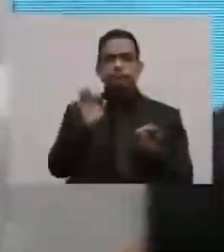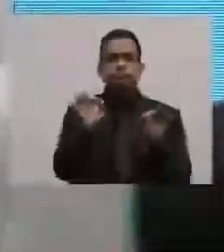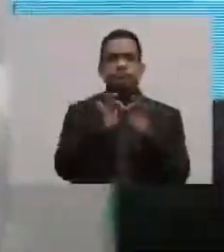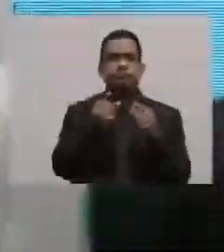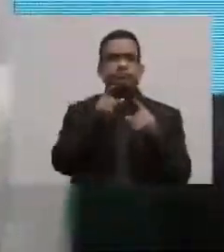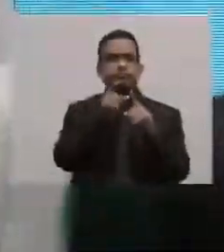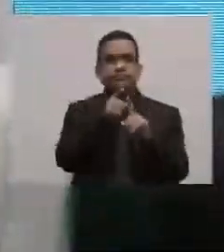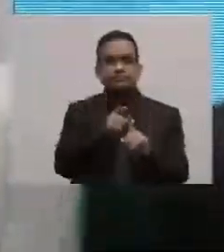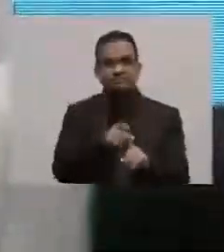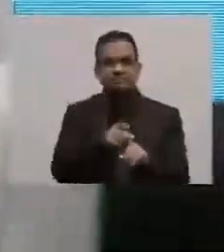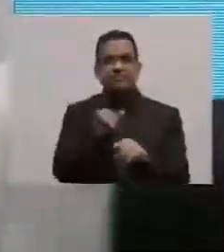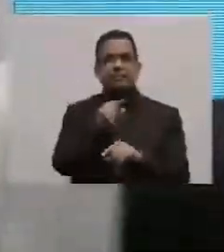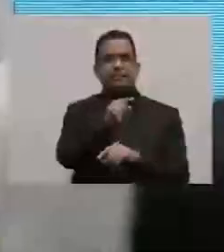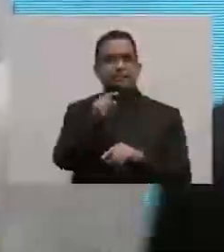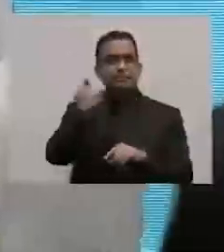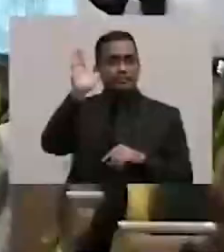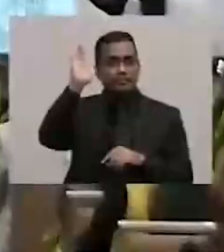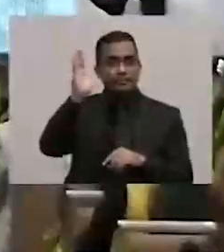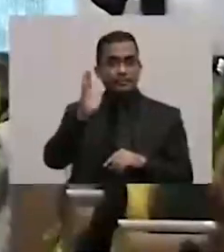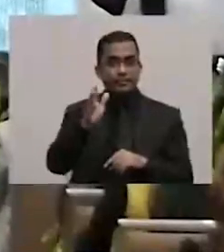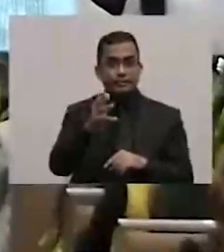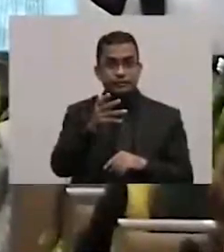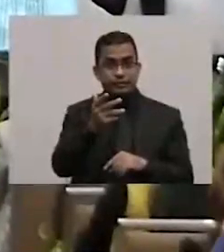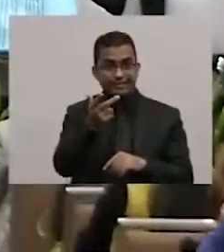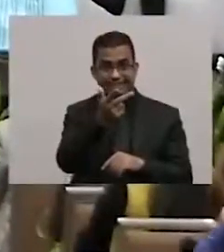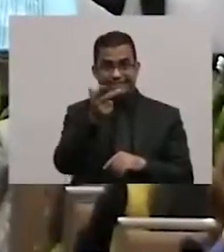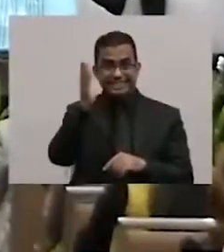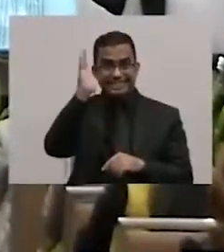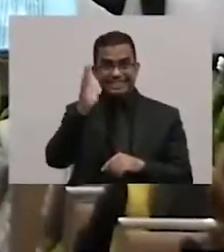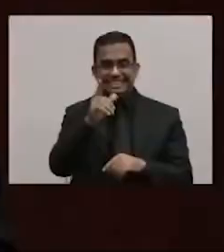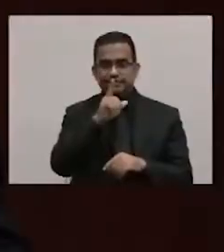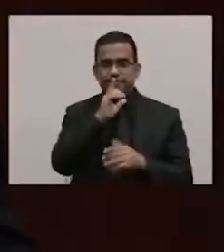y también a los panelistas cuya participación no ha tenido desperdicio.